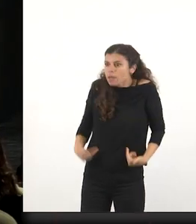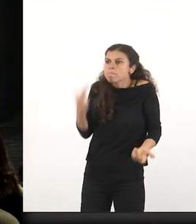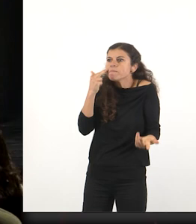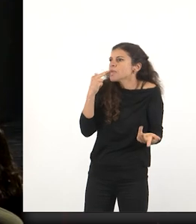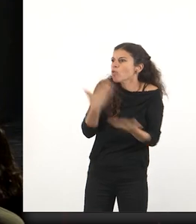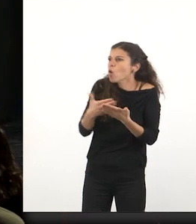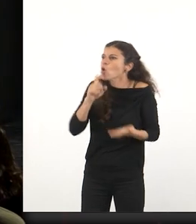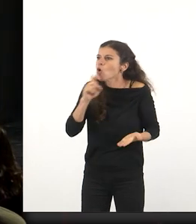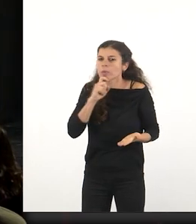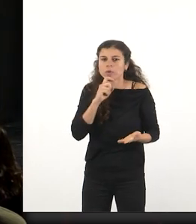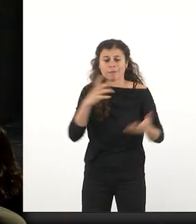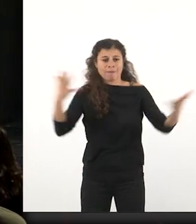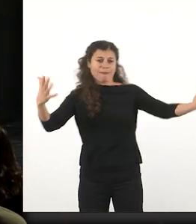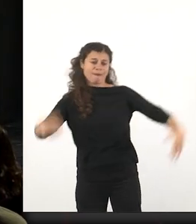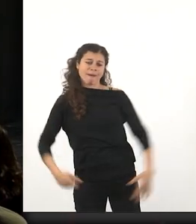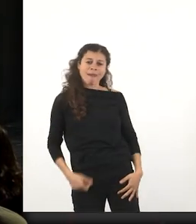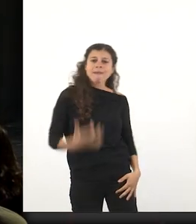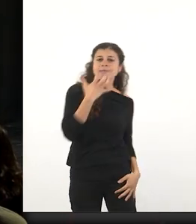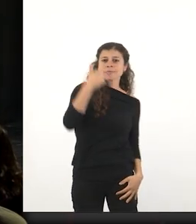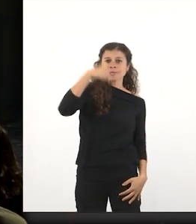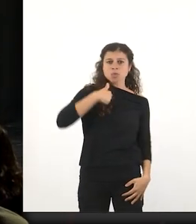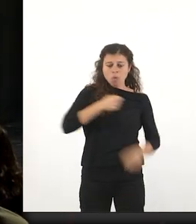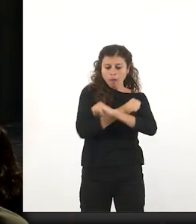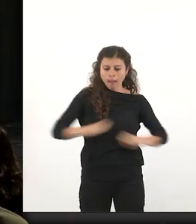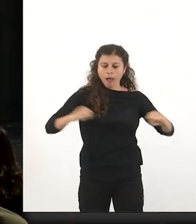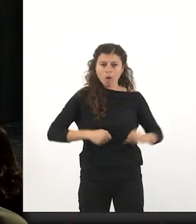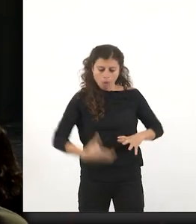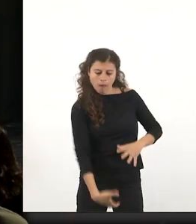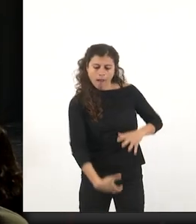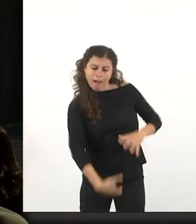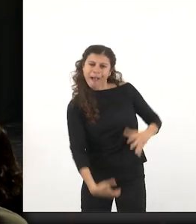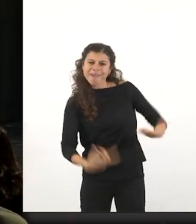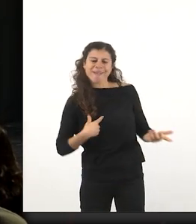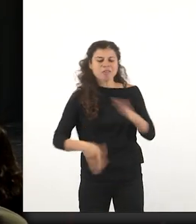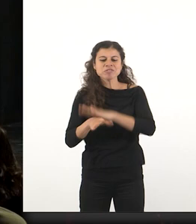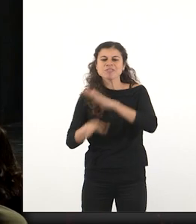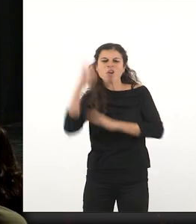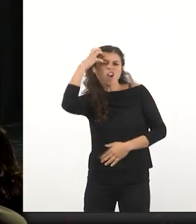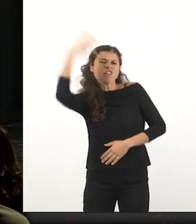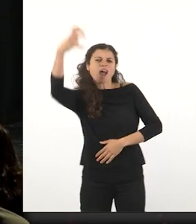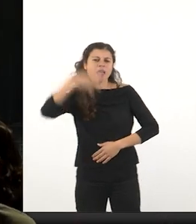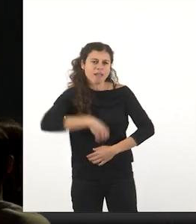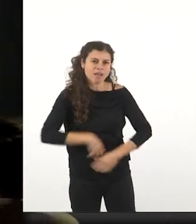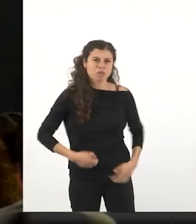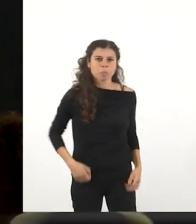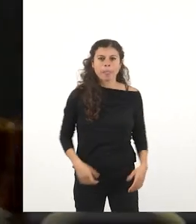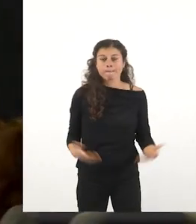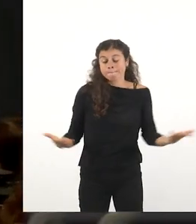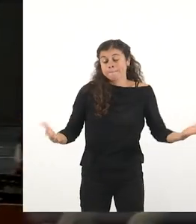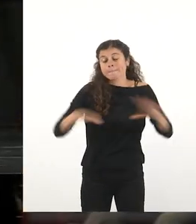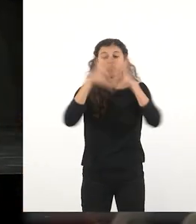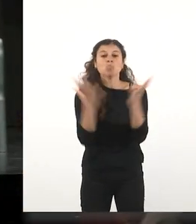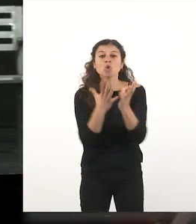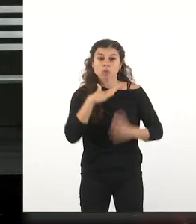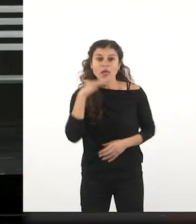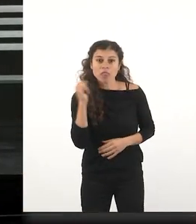miedo? Señor, es que si yo me cago, se queda tú aquí, sigo siendo el rey del barrio, man. En el mundo azul, en el mundo